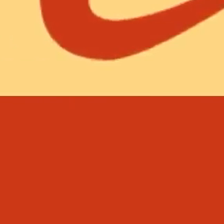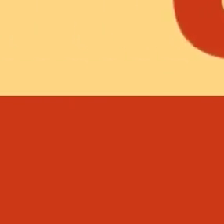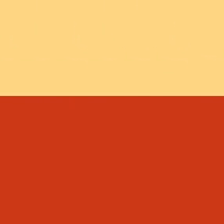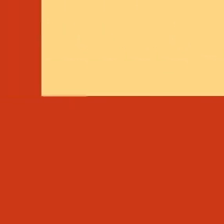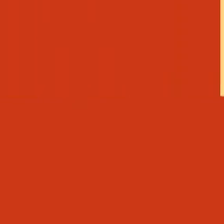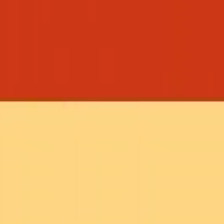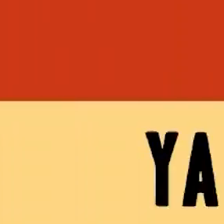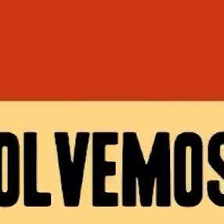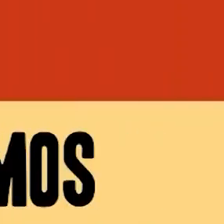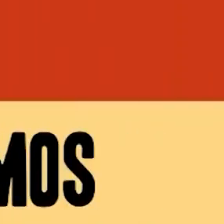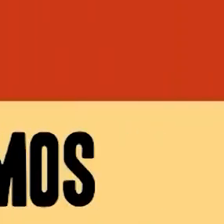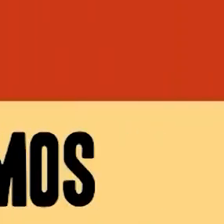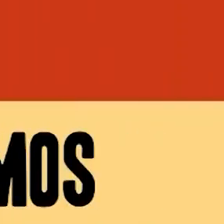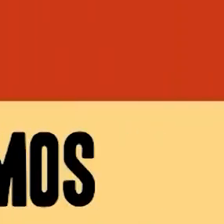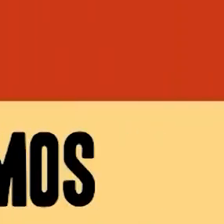conversando